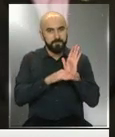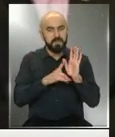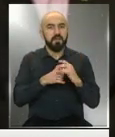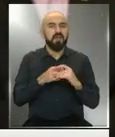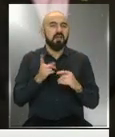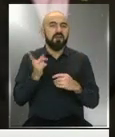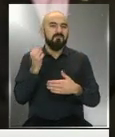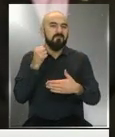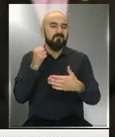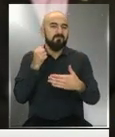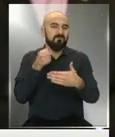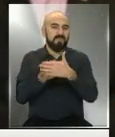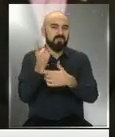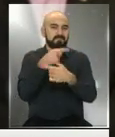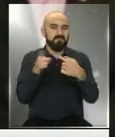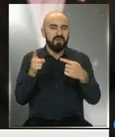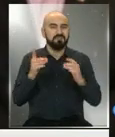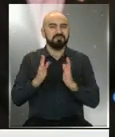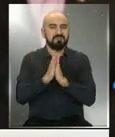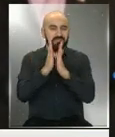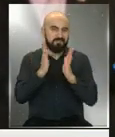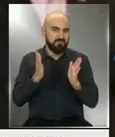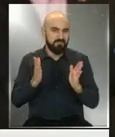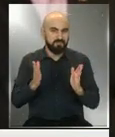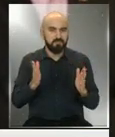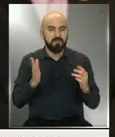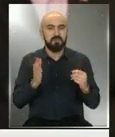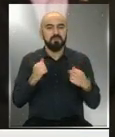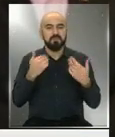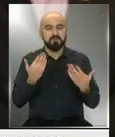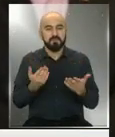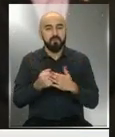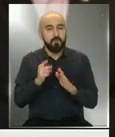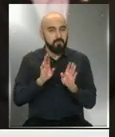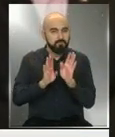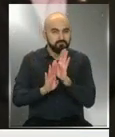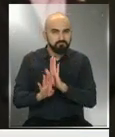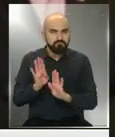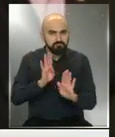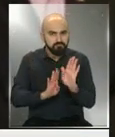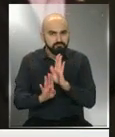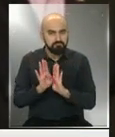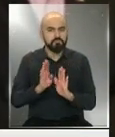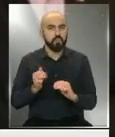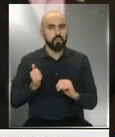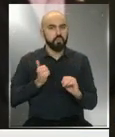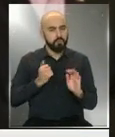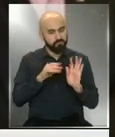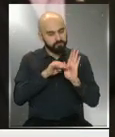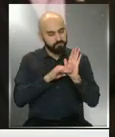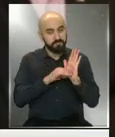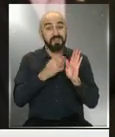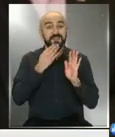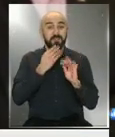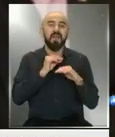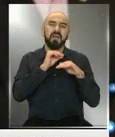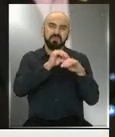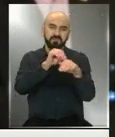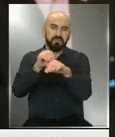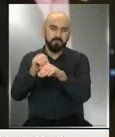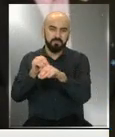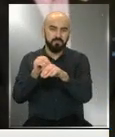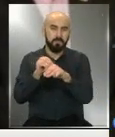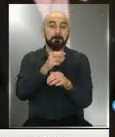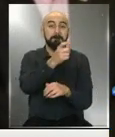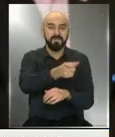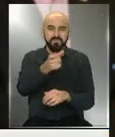Semana Santa. Van a haber fiscalizaciones y vamos a ser muy rigurosos en su cumplimiento. Pero también hacemos un llamado a las personas a que